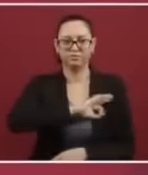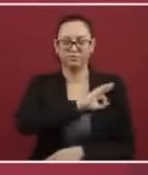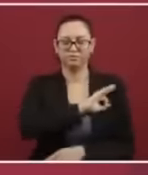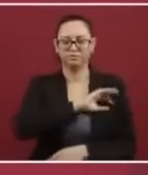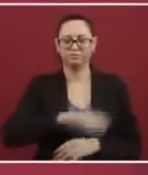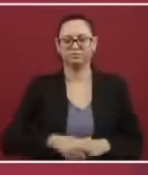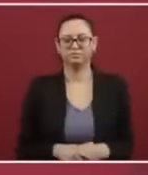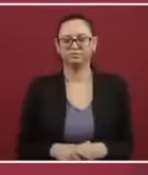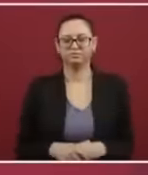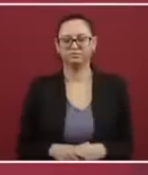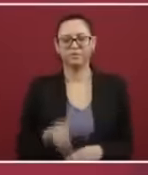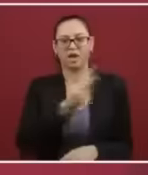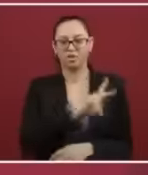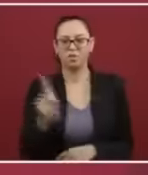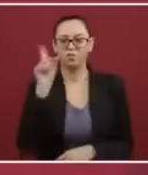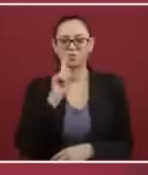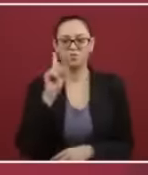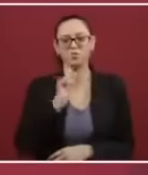a las mamás,